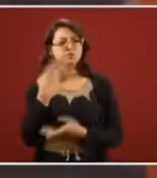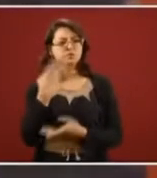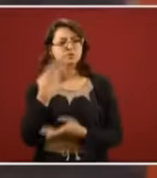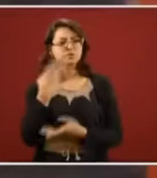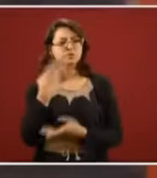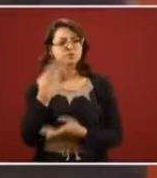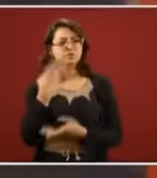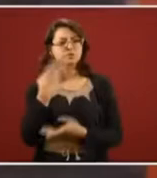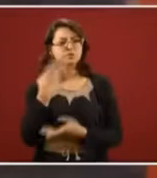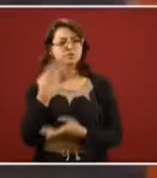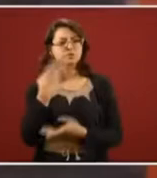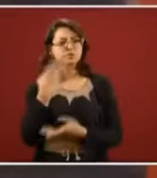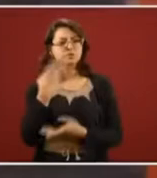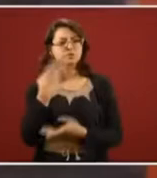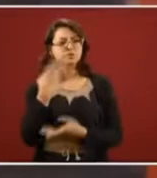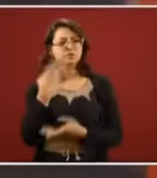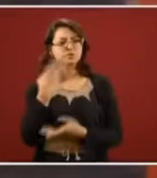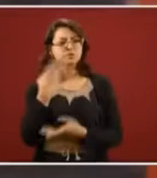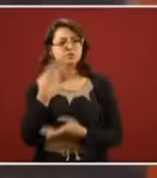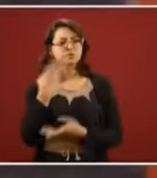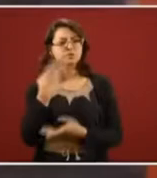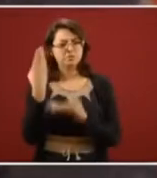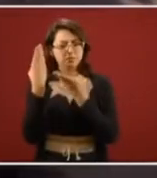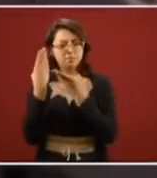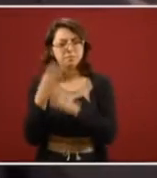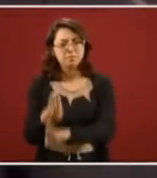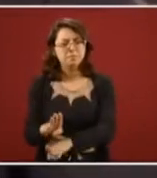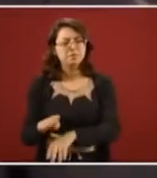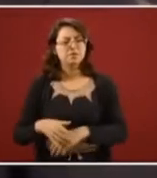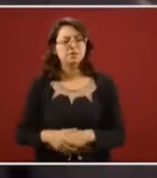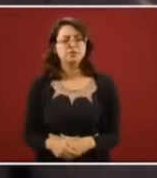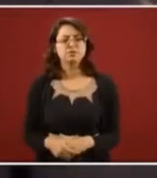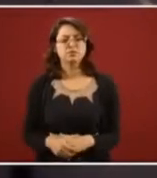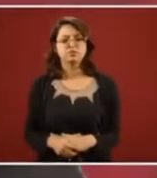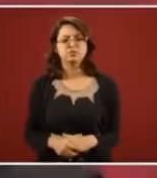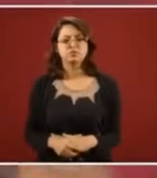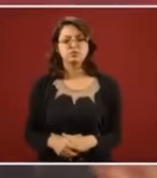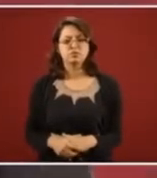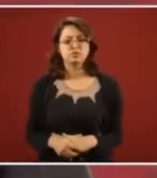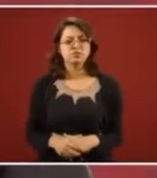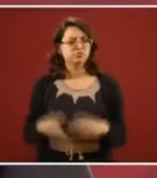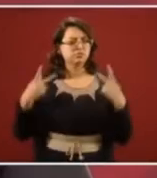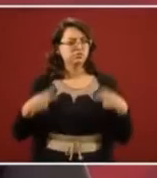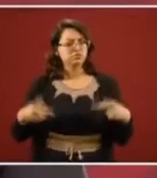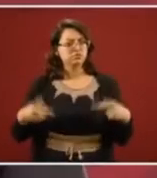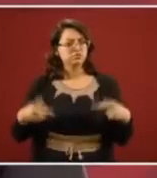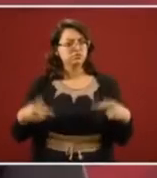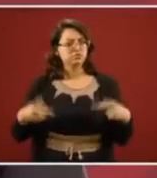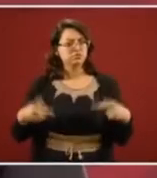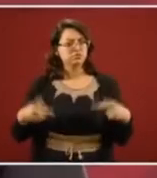aguante ampliar bank uses todos los mexicanos